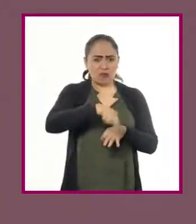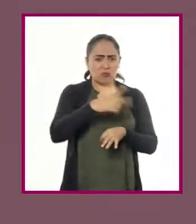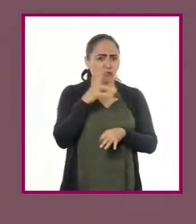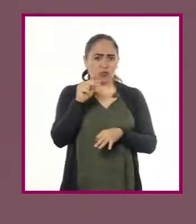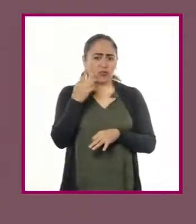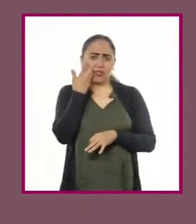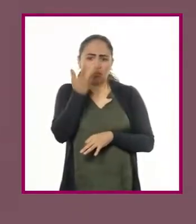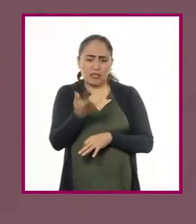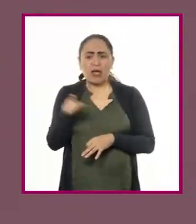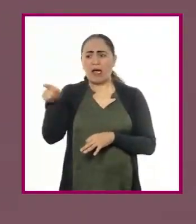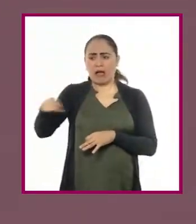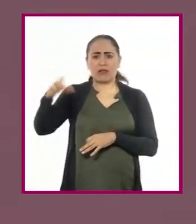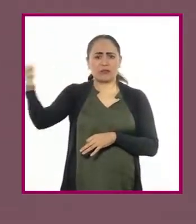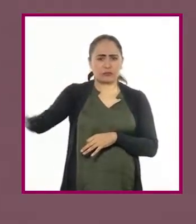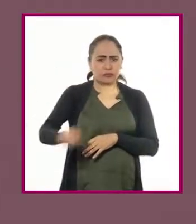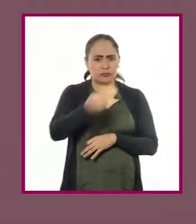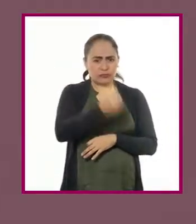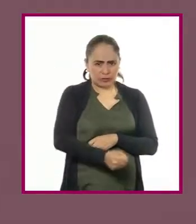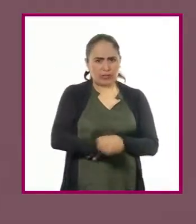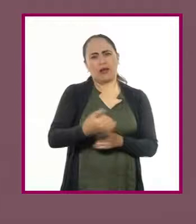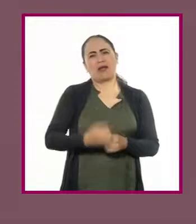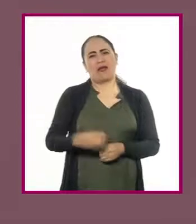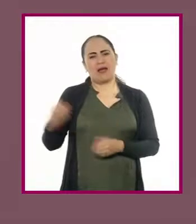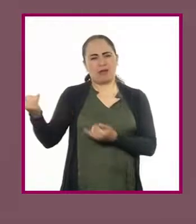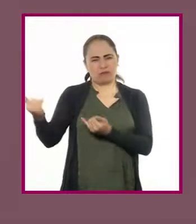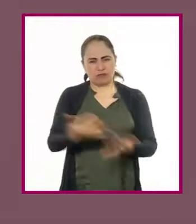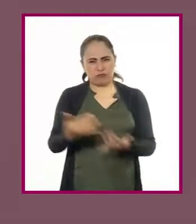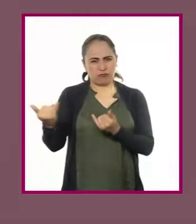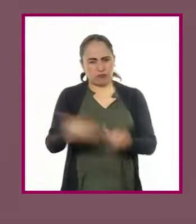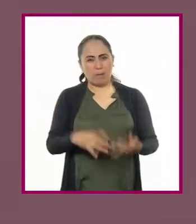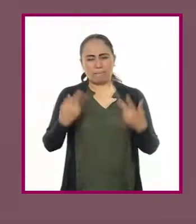esclavos africanos para trabajar en las minas y en las